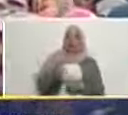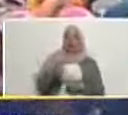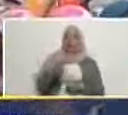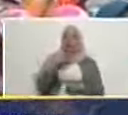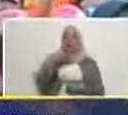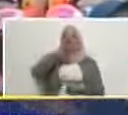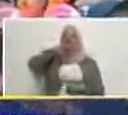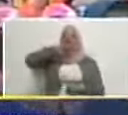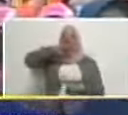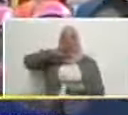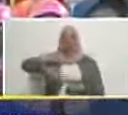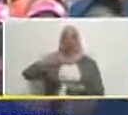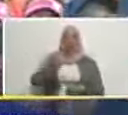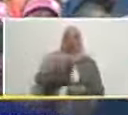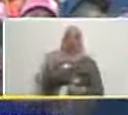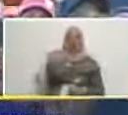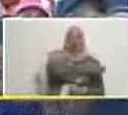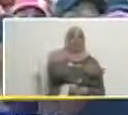se amargan más.